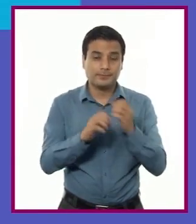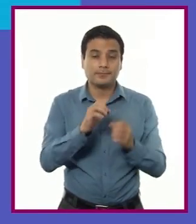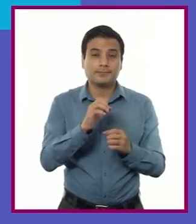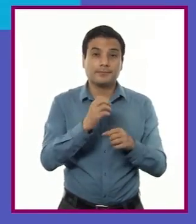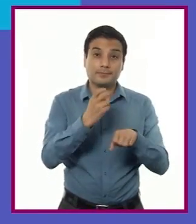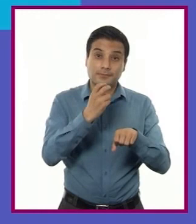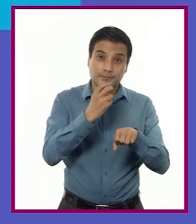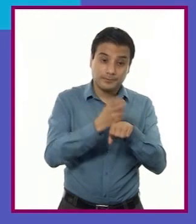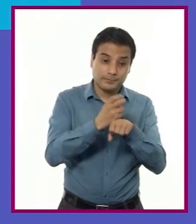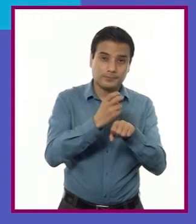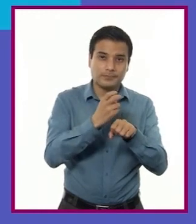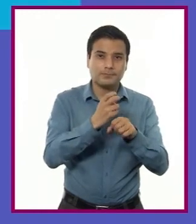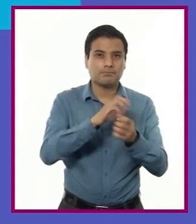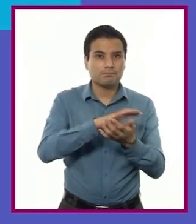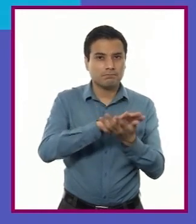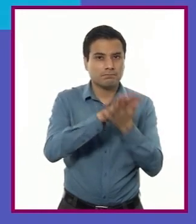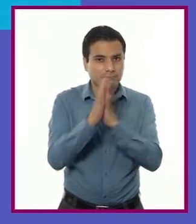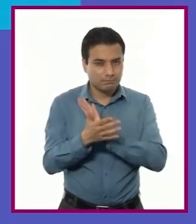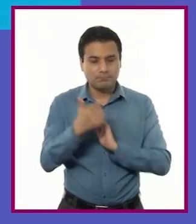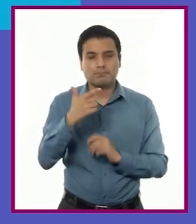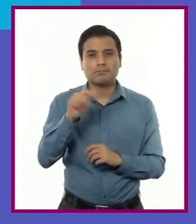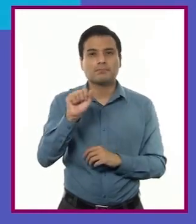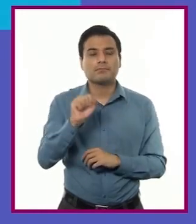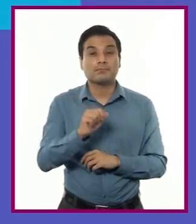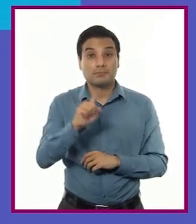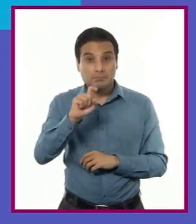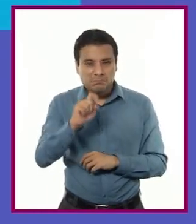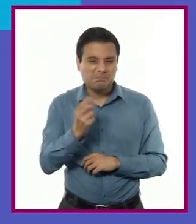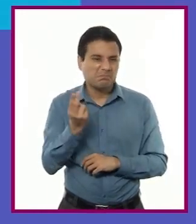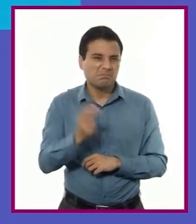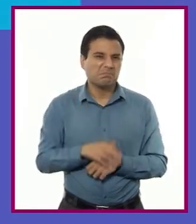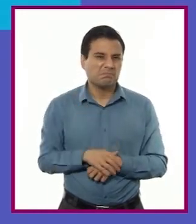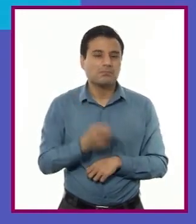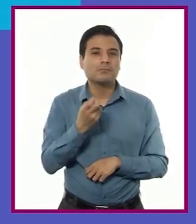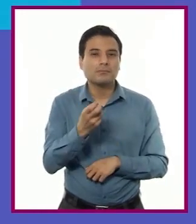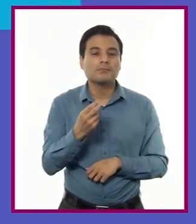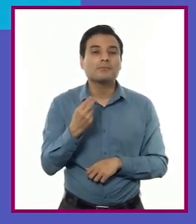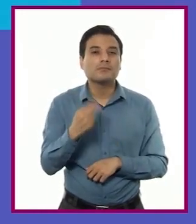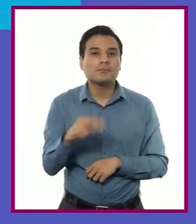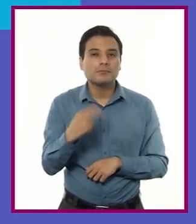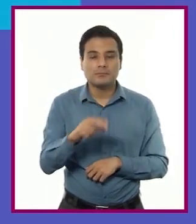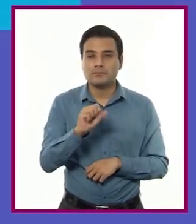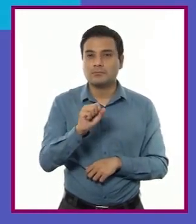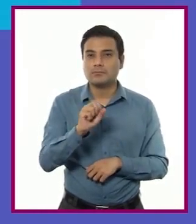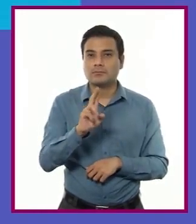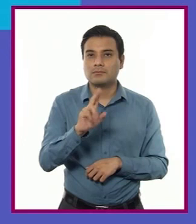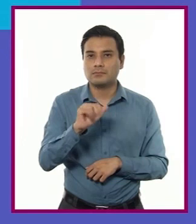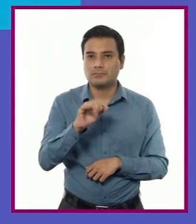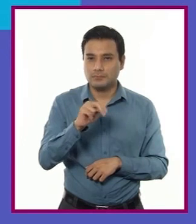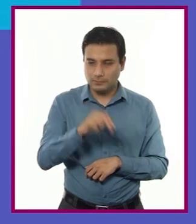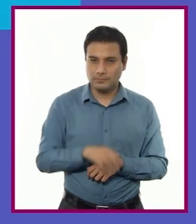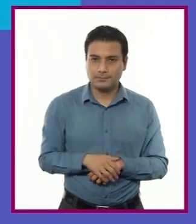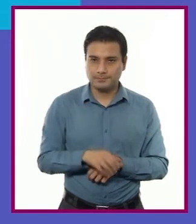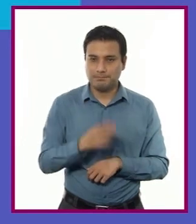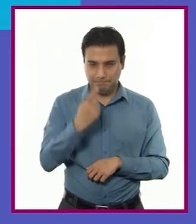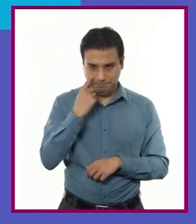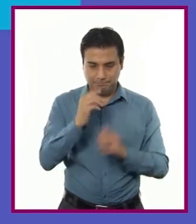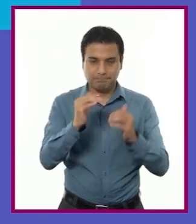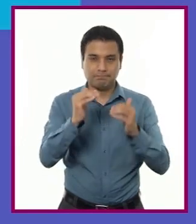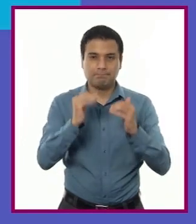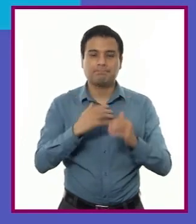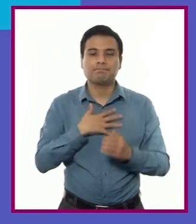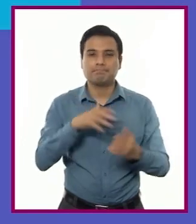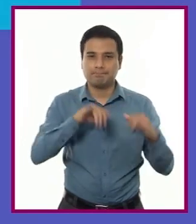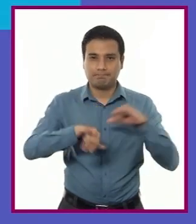del sólido al gas sin pasar por el líquido. A esto se le llama sublimación. Para ver ese fenómeno, hagamos el siguiente